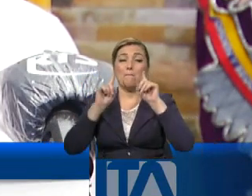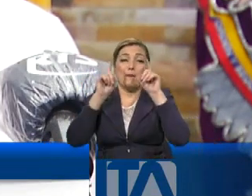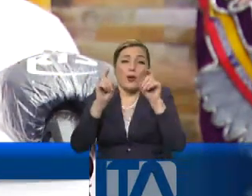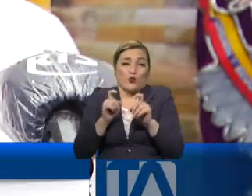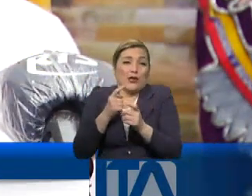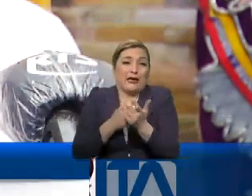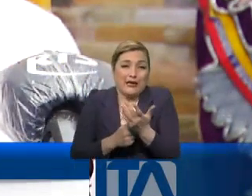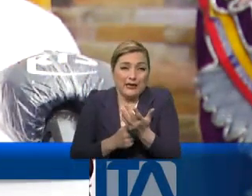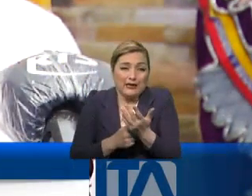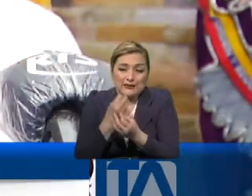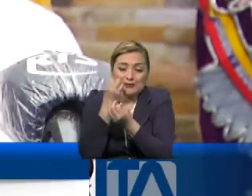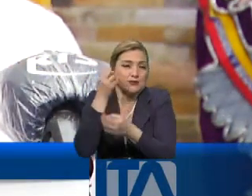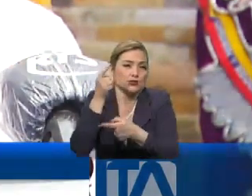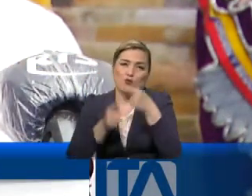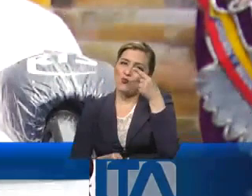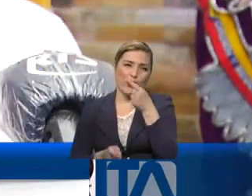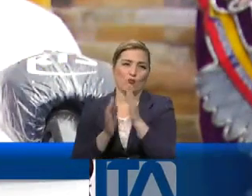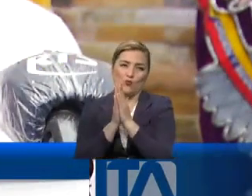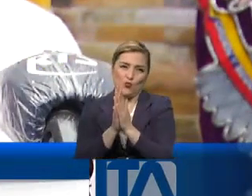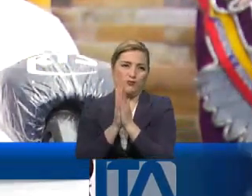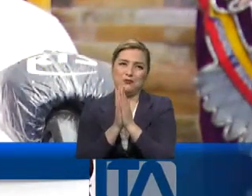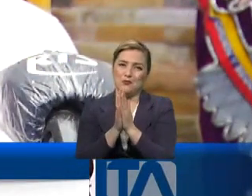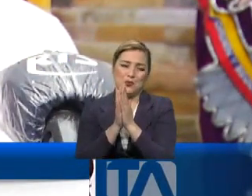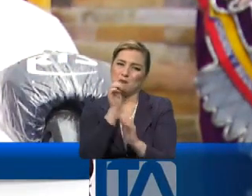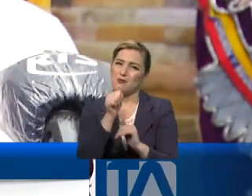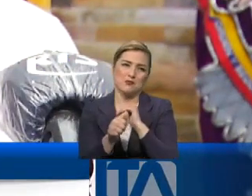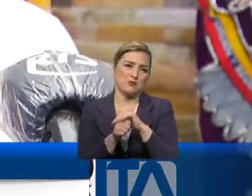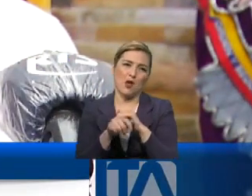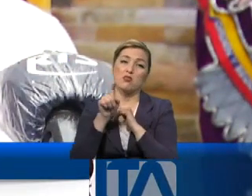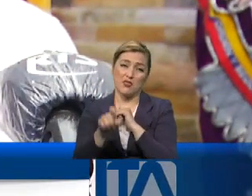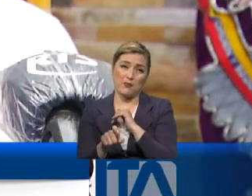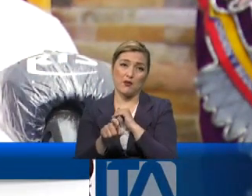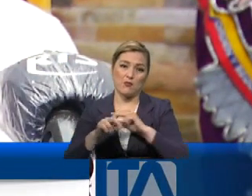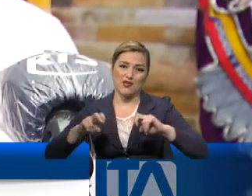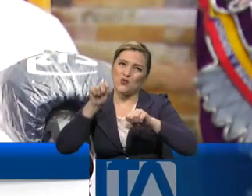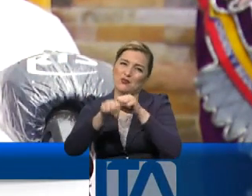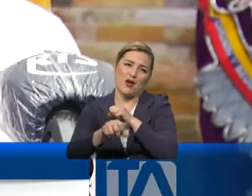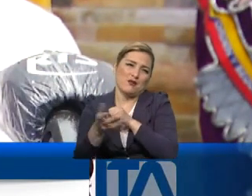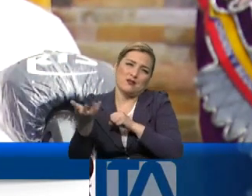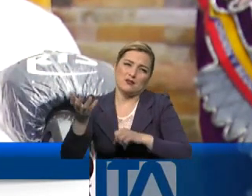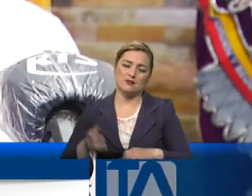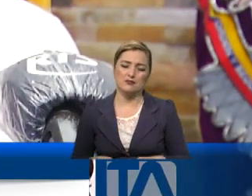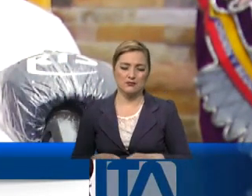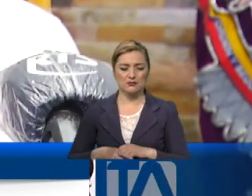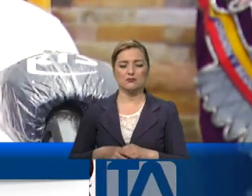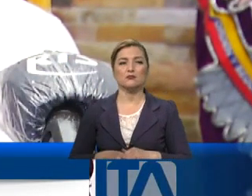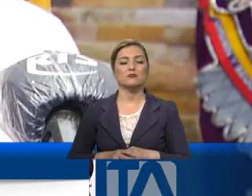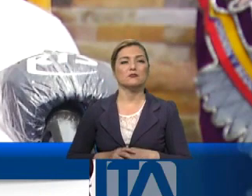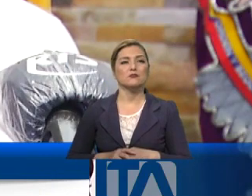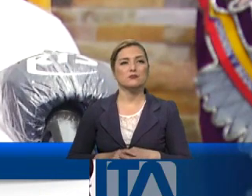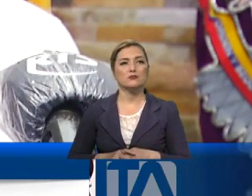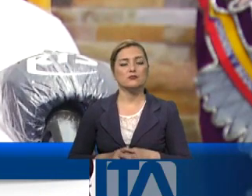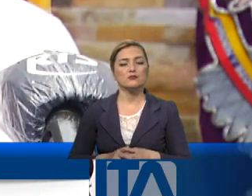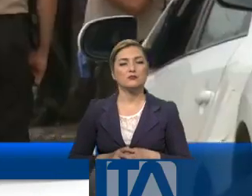estos indicios, porque en realidad no los puedo mencionar, porque el mencionarlos sería entorpecer este momento